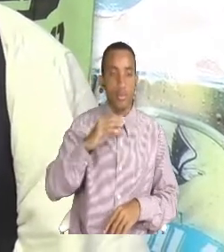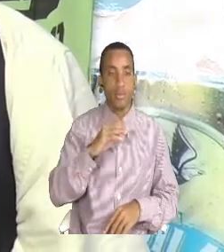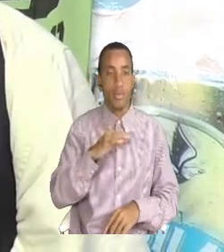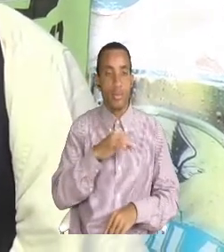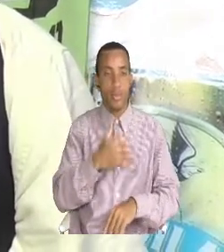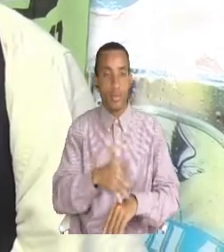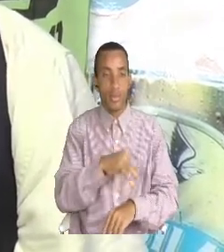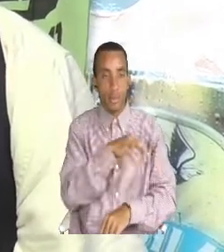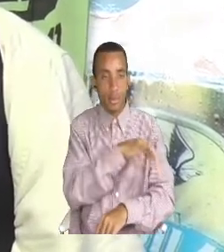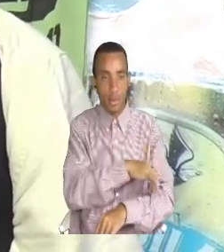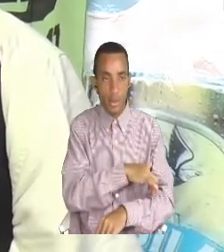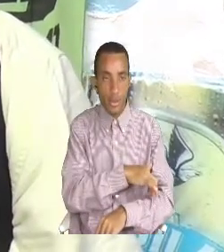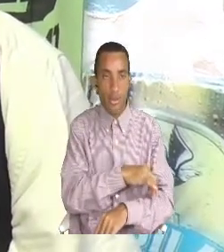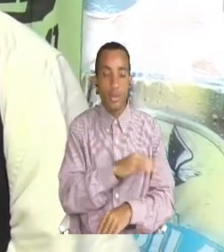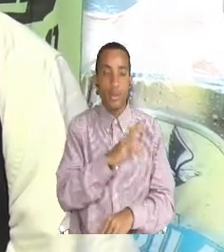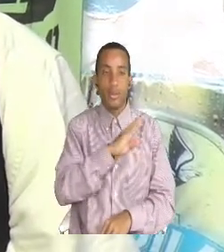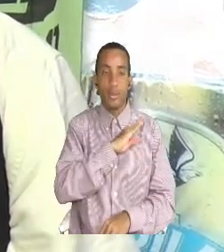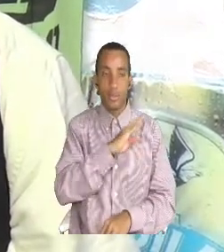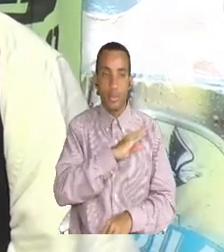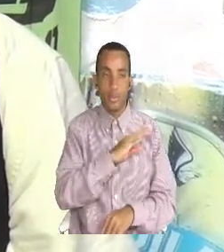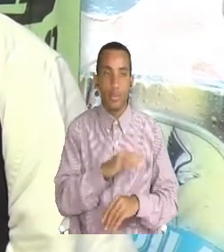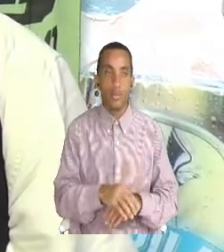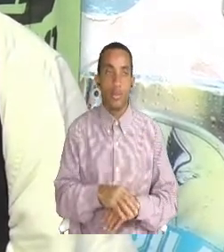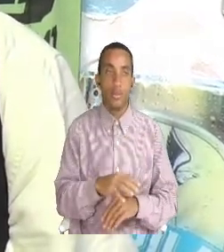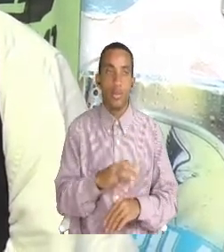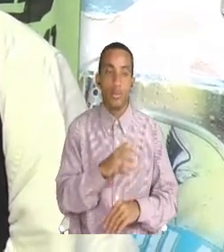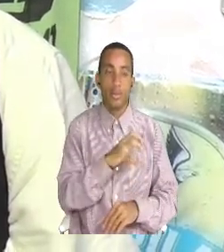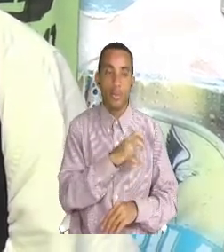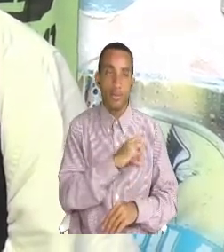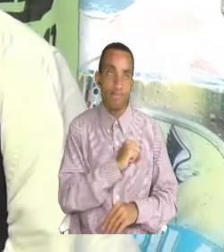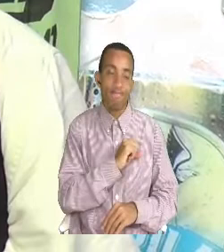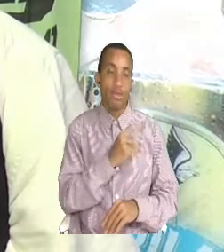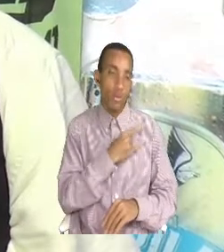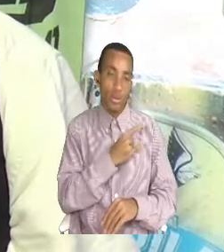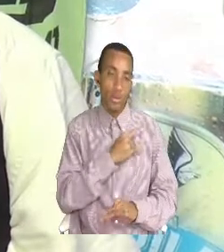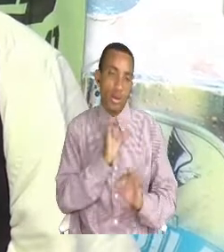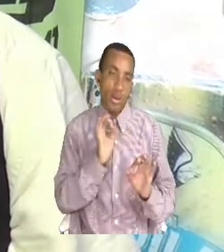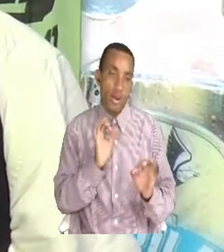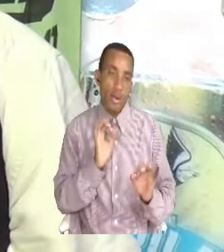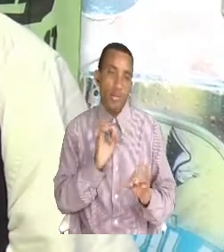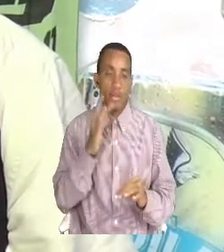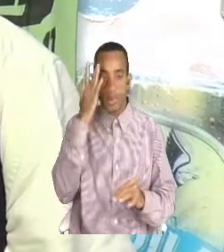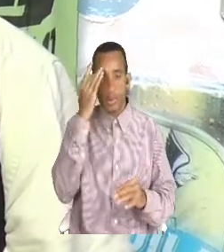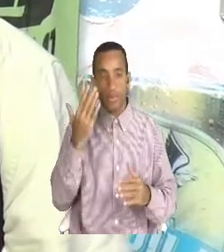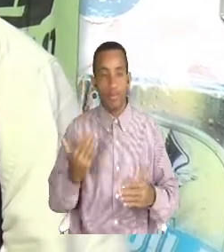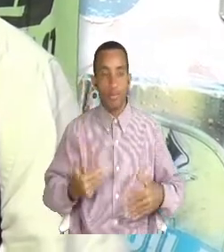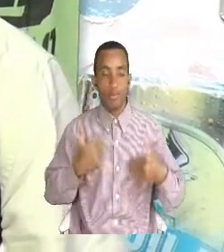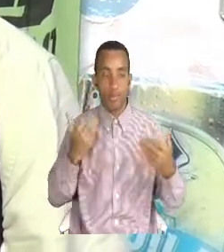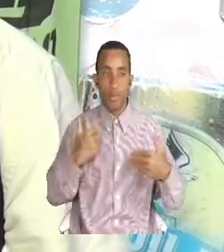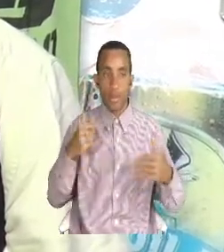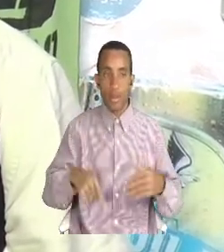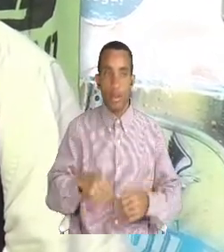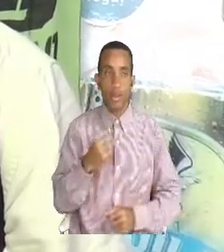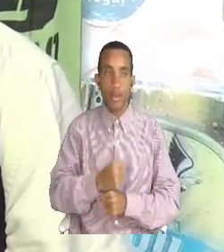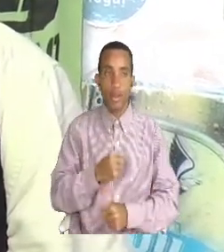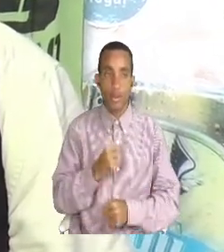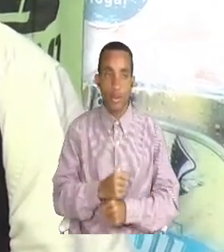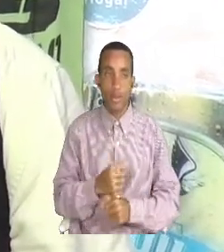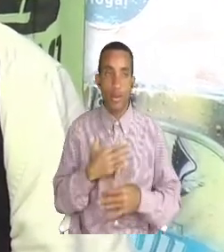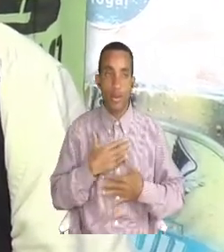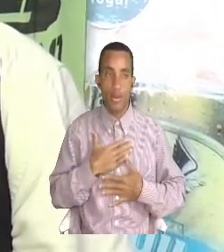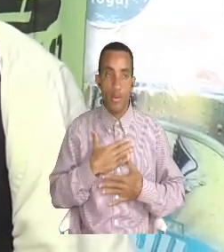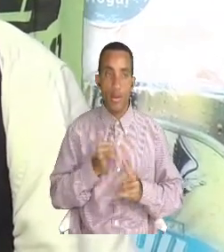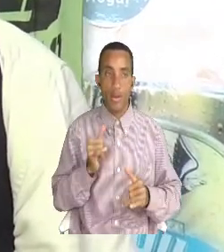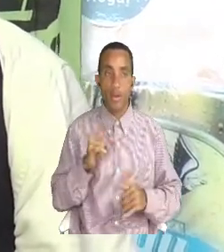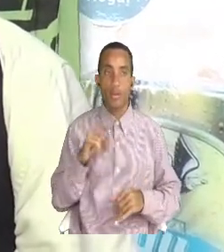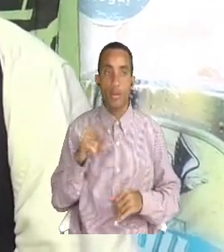secundaria, desafortunadamente la universidad no, pero me siento contento, aquí trabajo, soy muy feliz con el trabajo